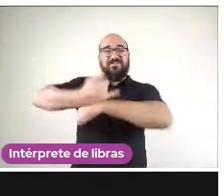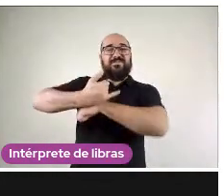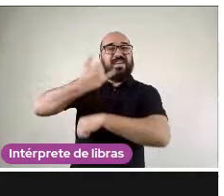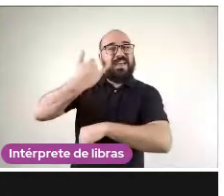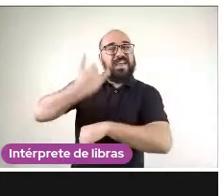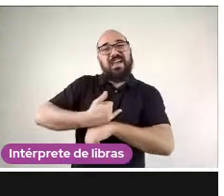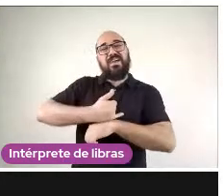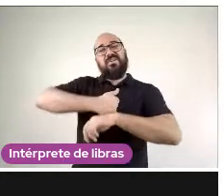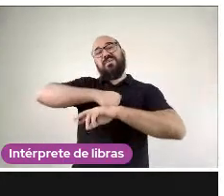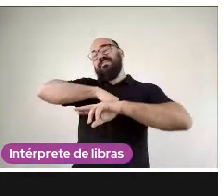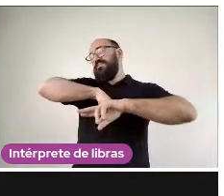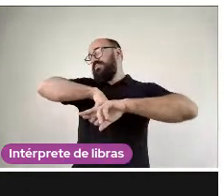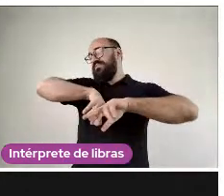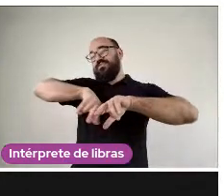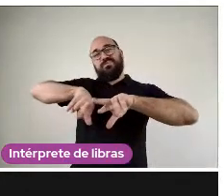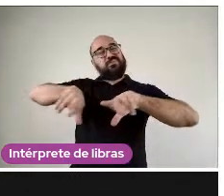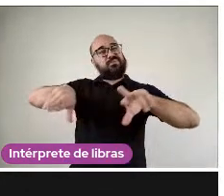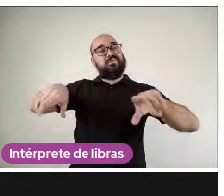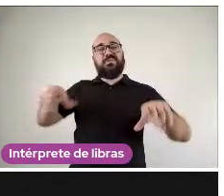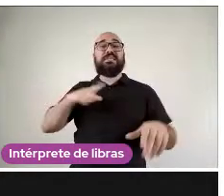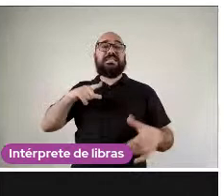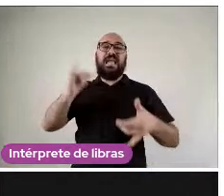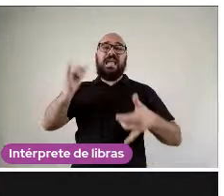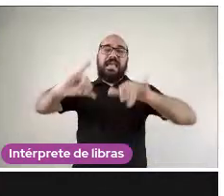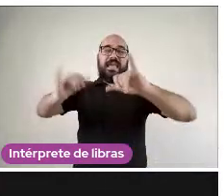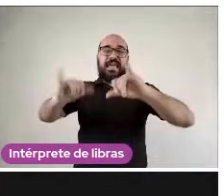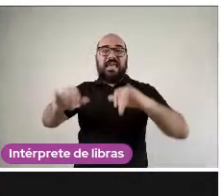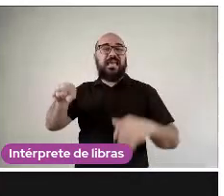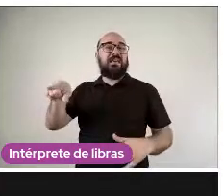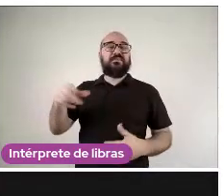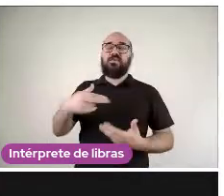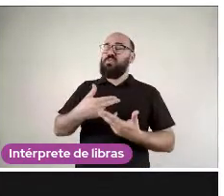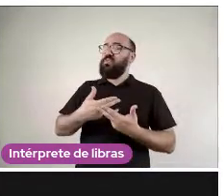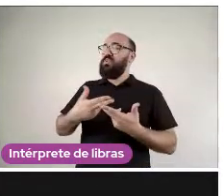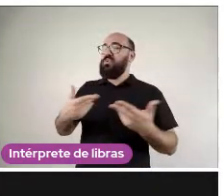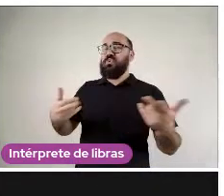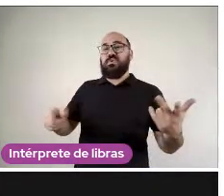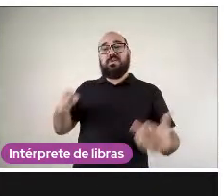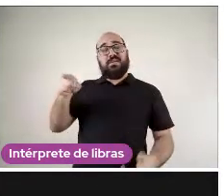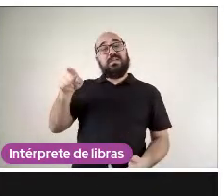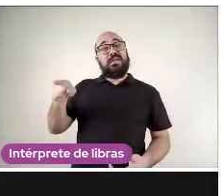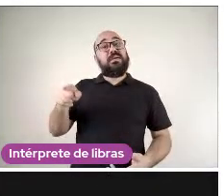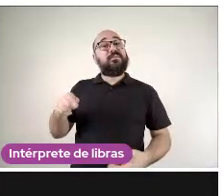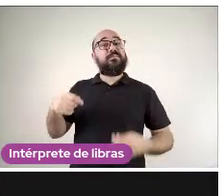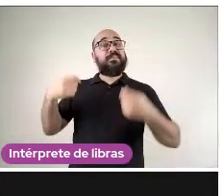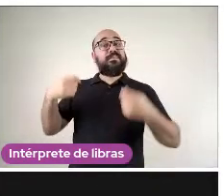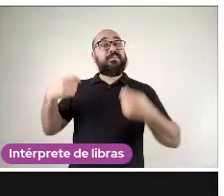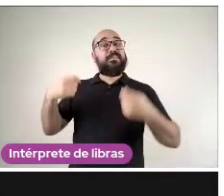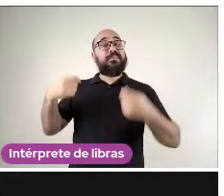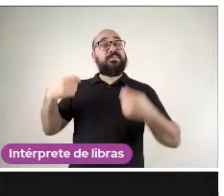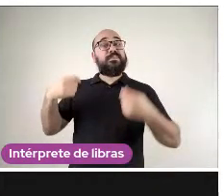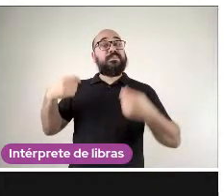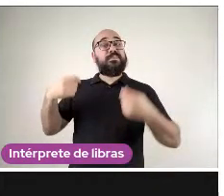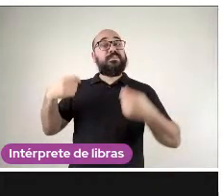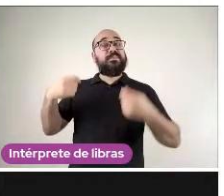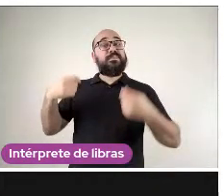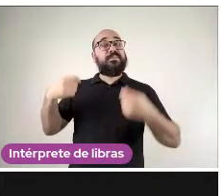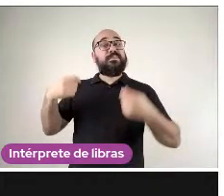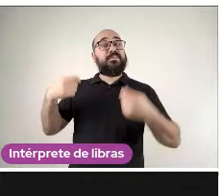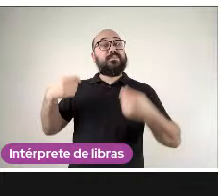que en el mar, hay otros problemas en la parte terrestre y muchos de ellos están incluso asociados a